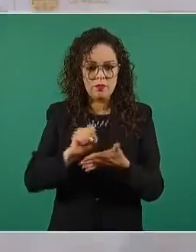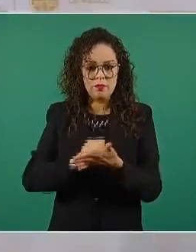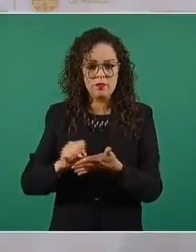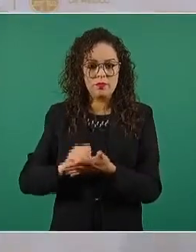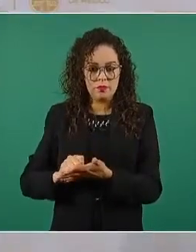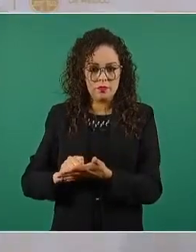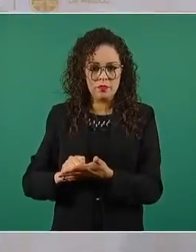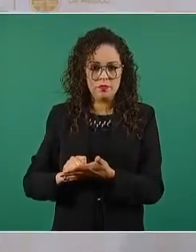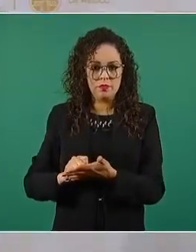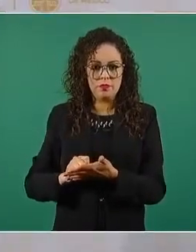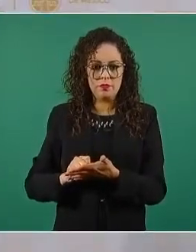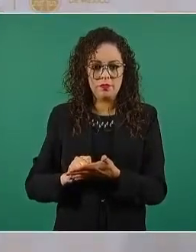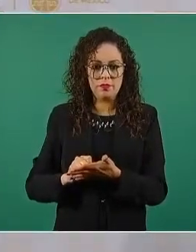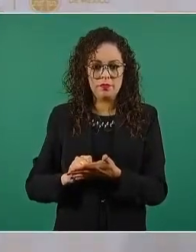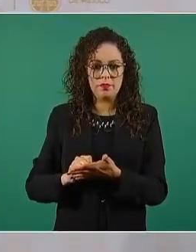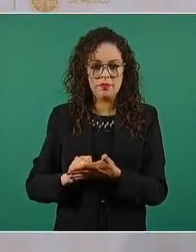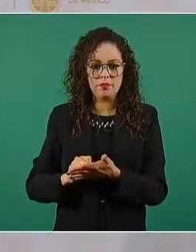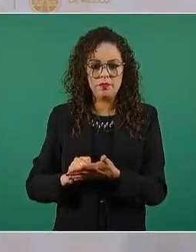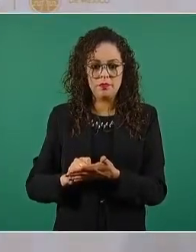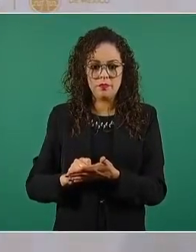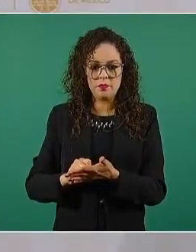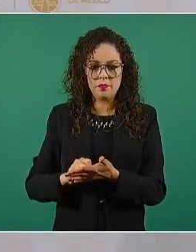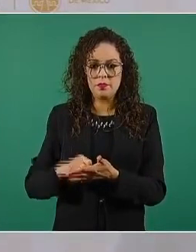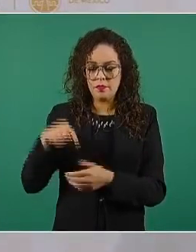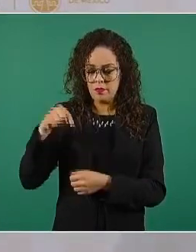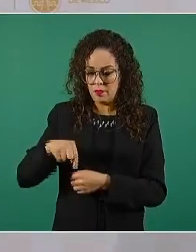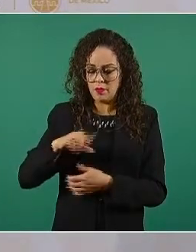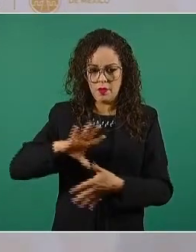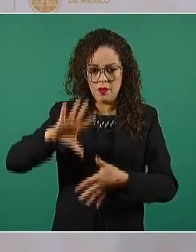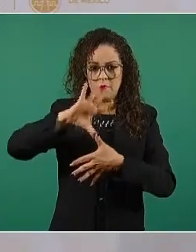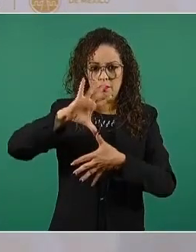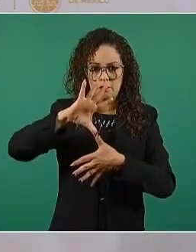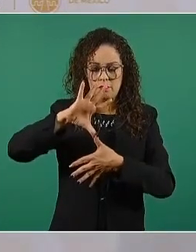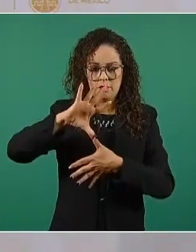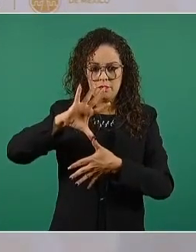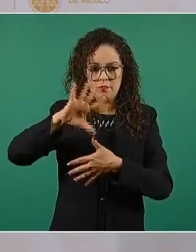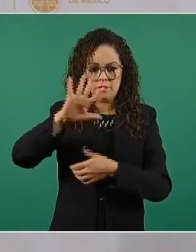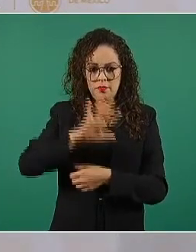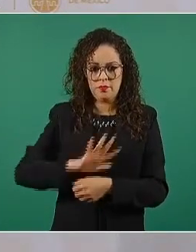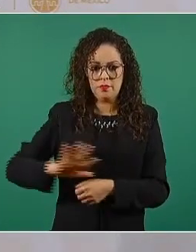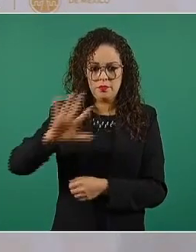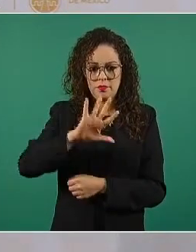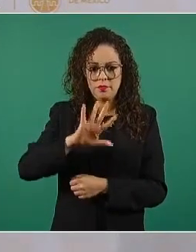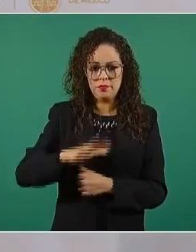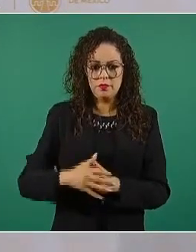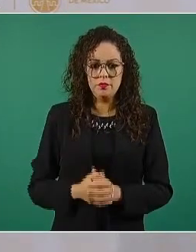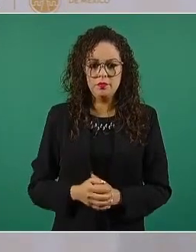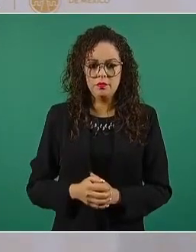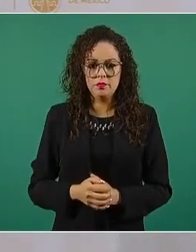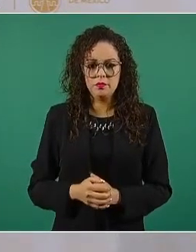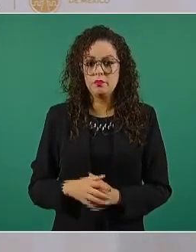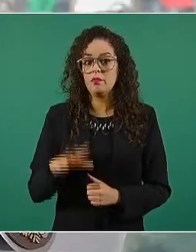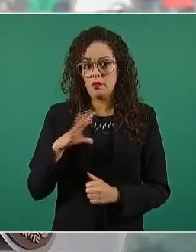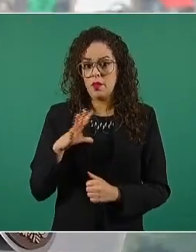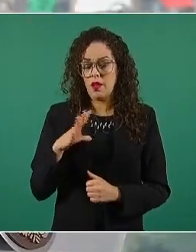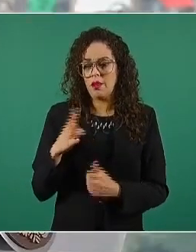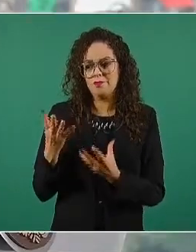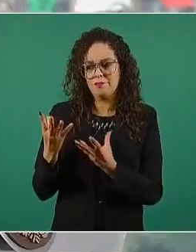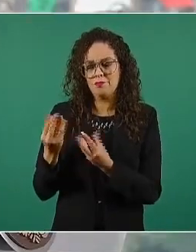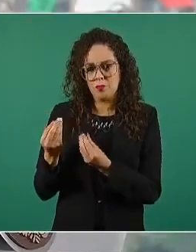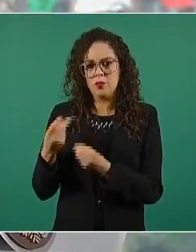promonárquico de nuestro continente, que no son pocos, por cierto,